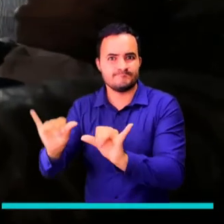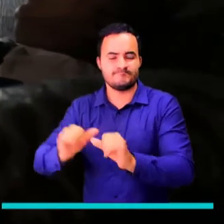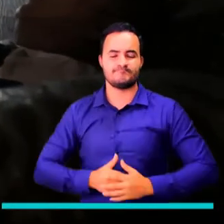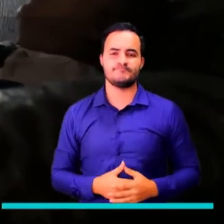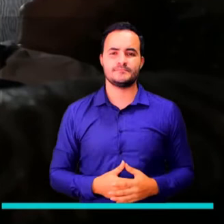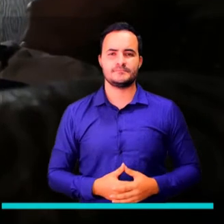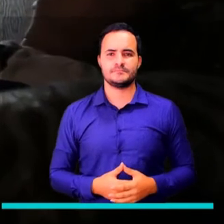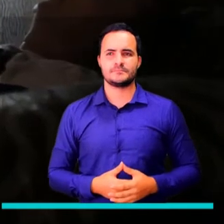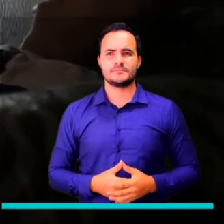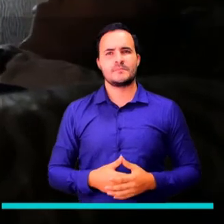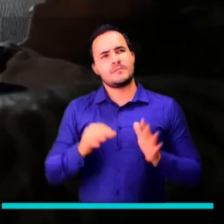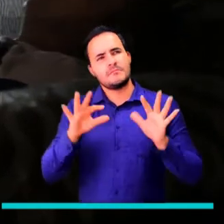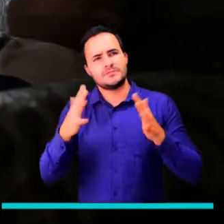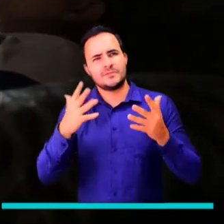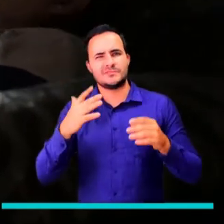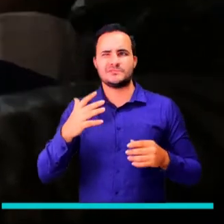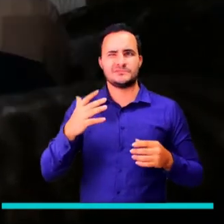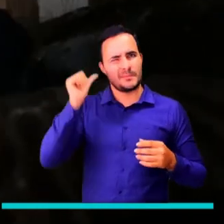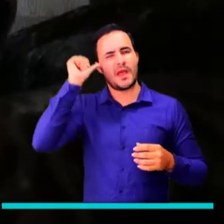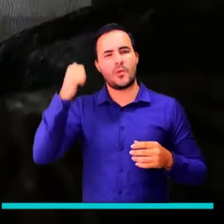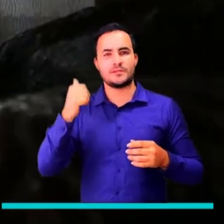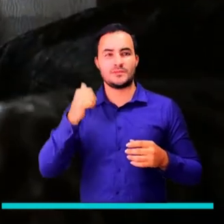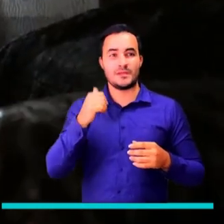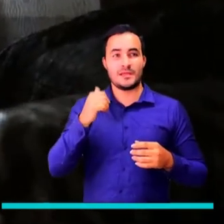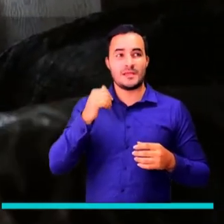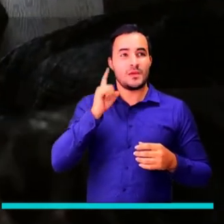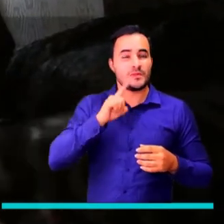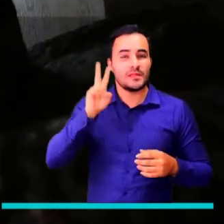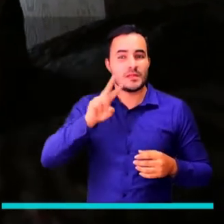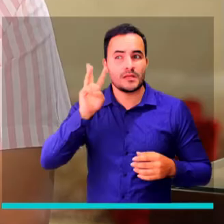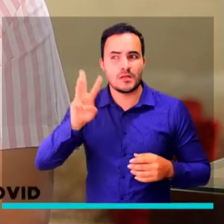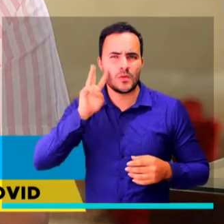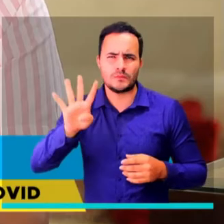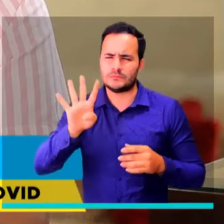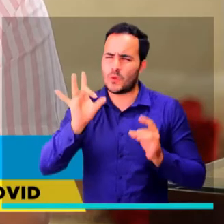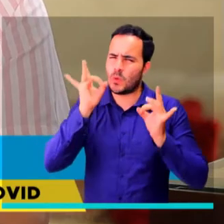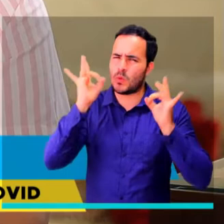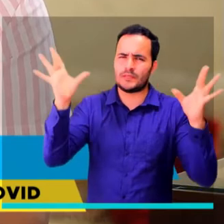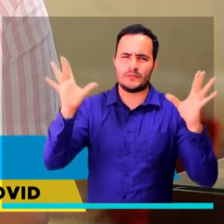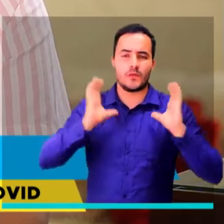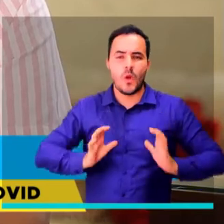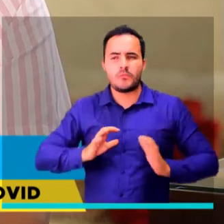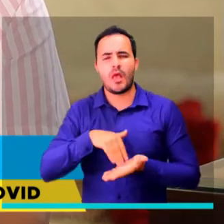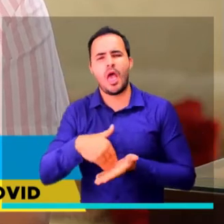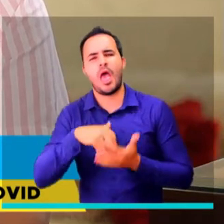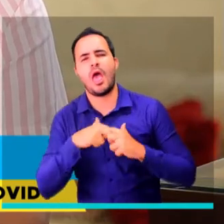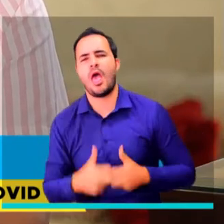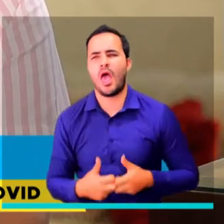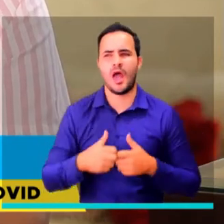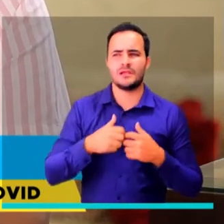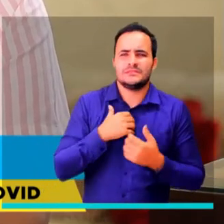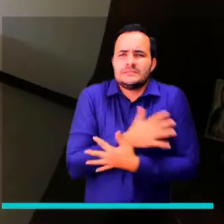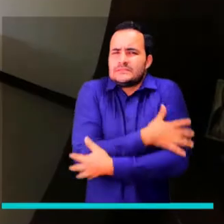Perdón, entre 4 y 5 días muy duros. El desaliento en el cuerpo, los escalofríos tan fuertes que me